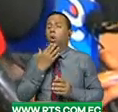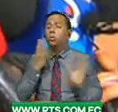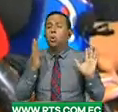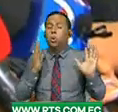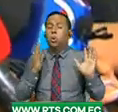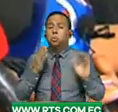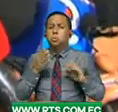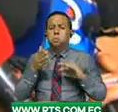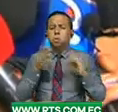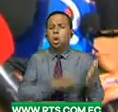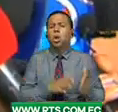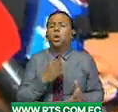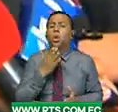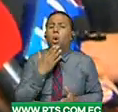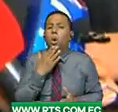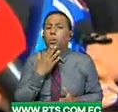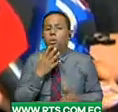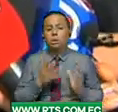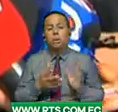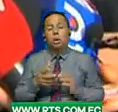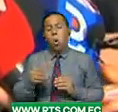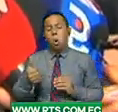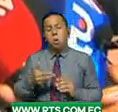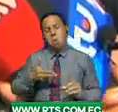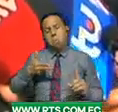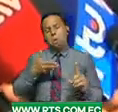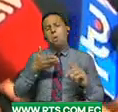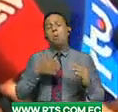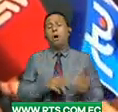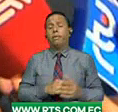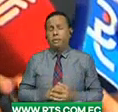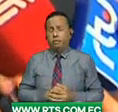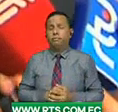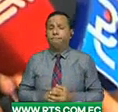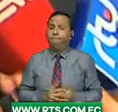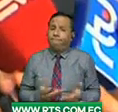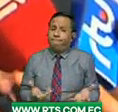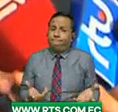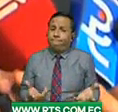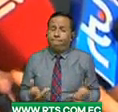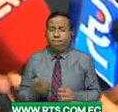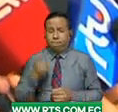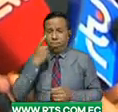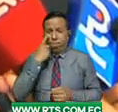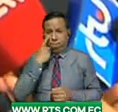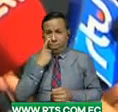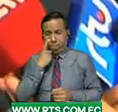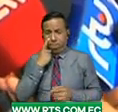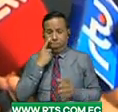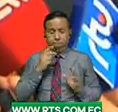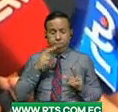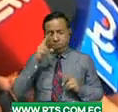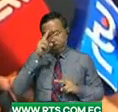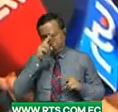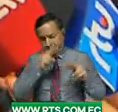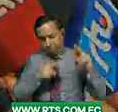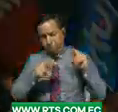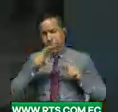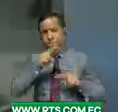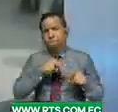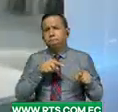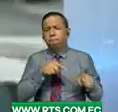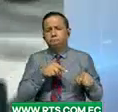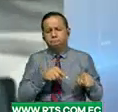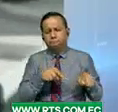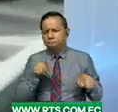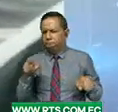podemos afirmar que se trata de un femicidio. Estamos tratando de determinar las relaciones